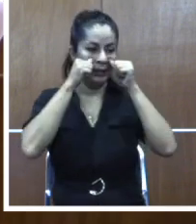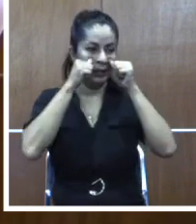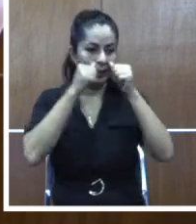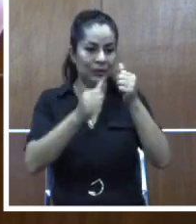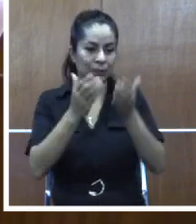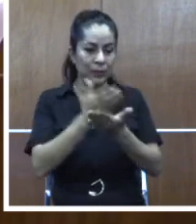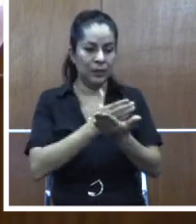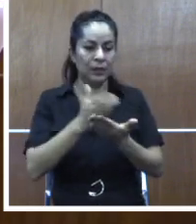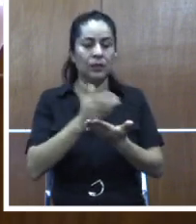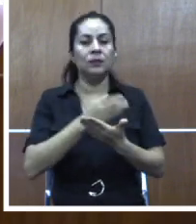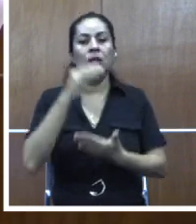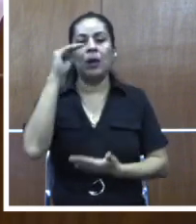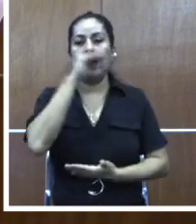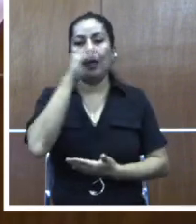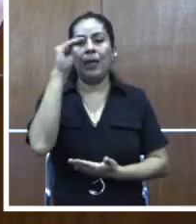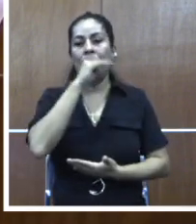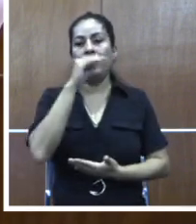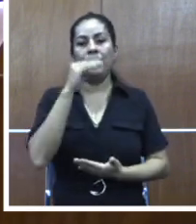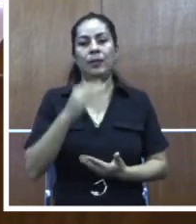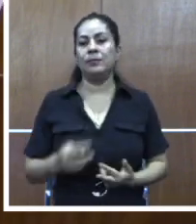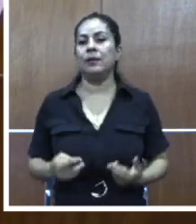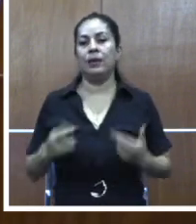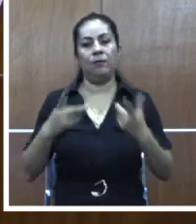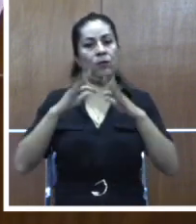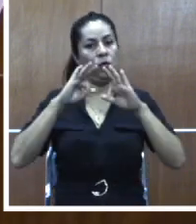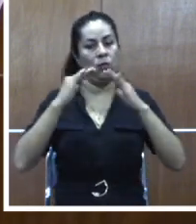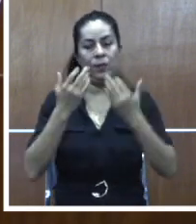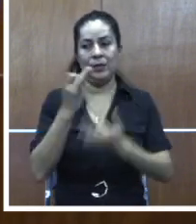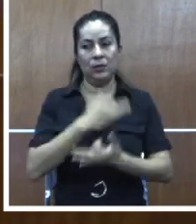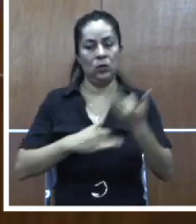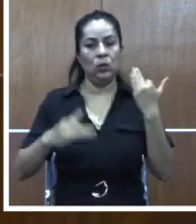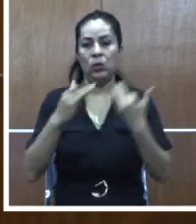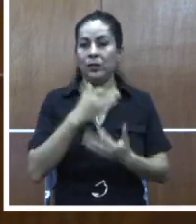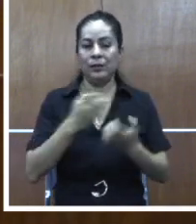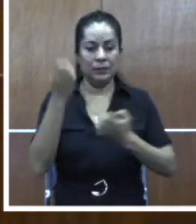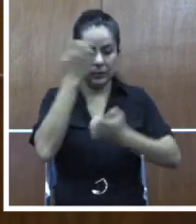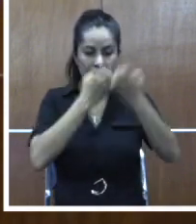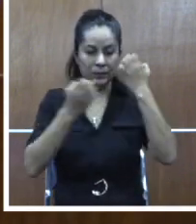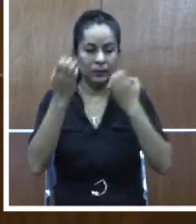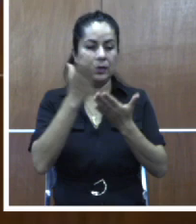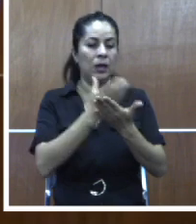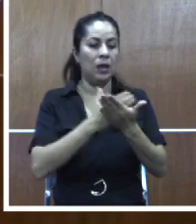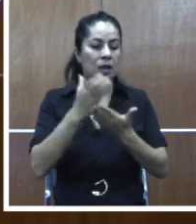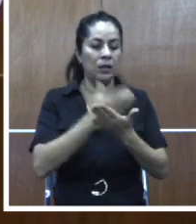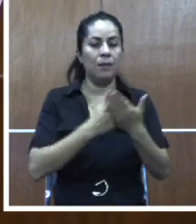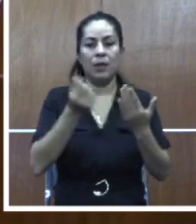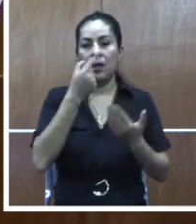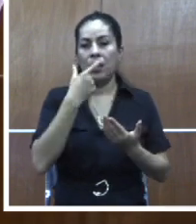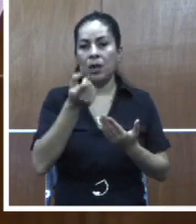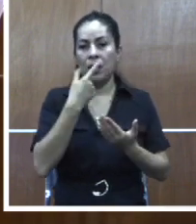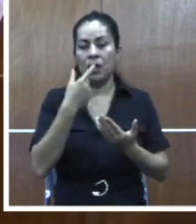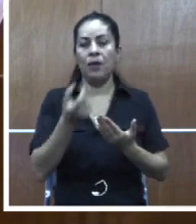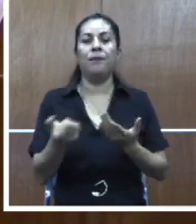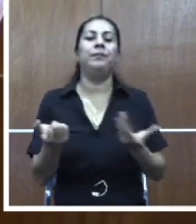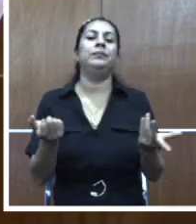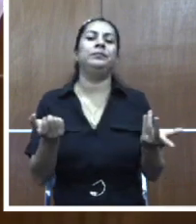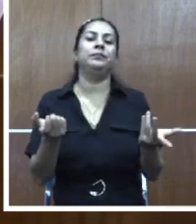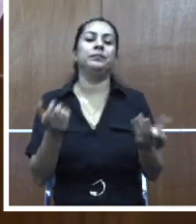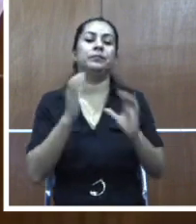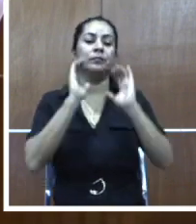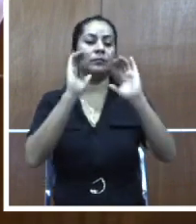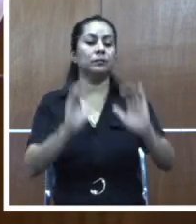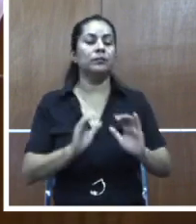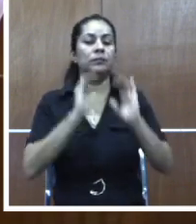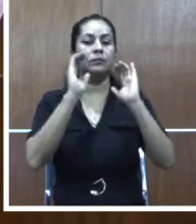y tratamiento gratuito de cualquier tipo de cáncer, incluyendo diagnóstico, tratamiento médico, medicamentos y